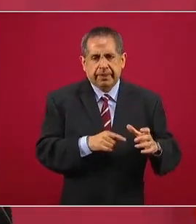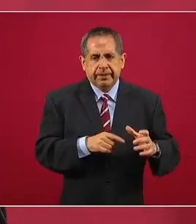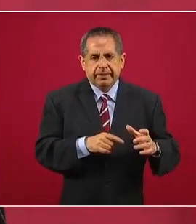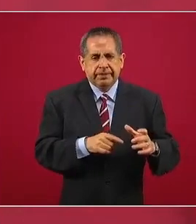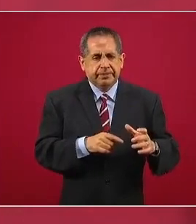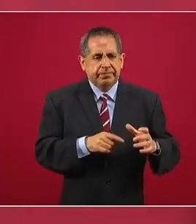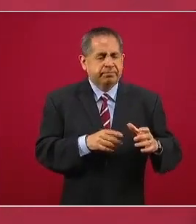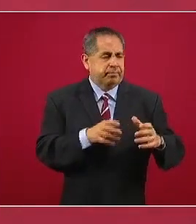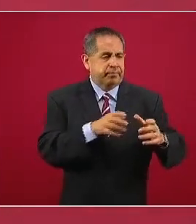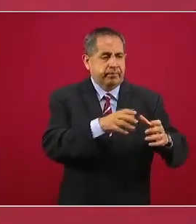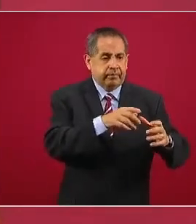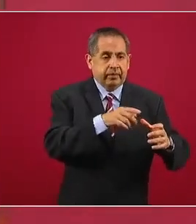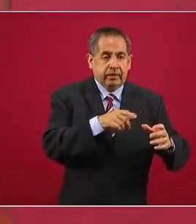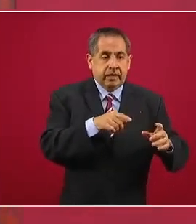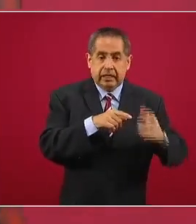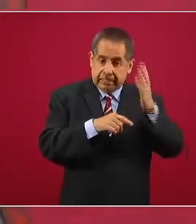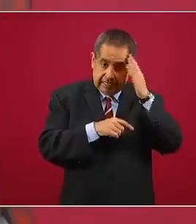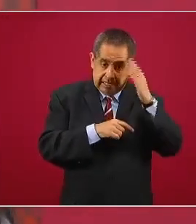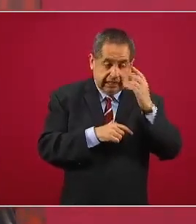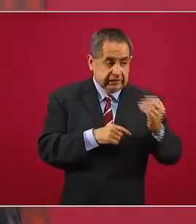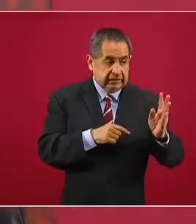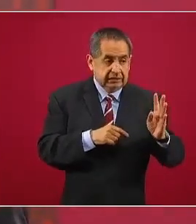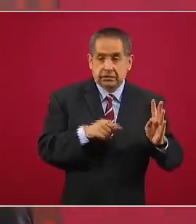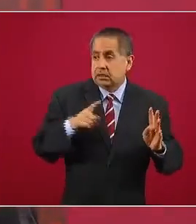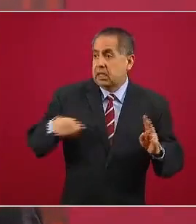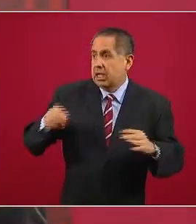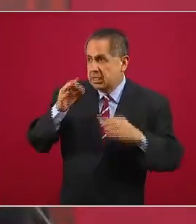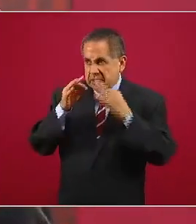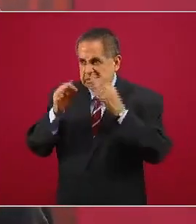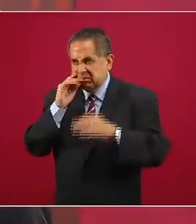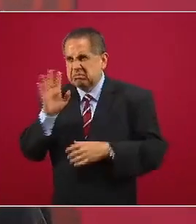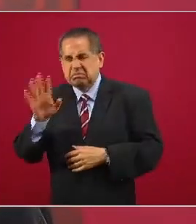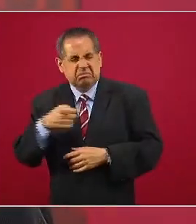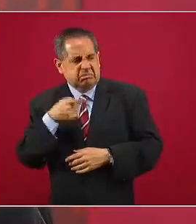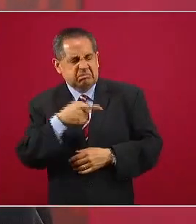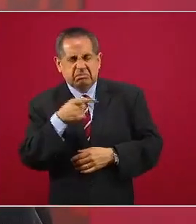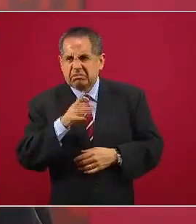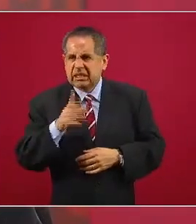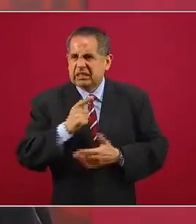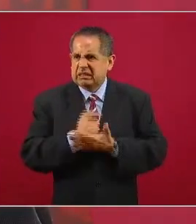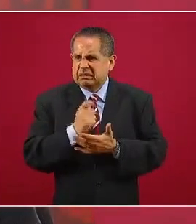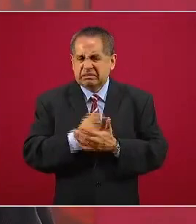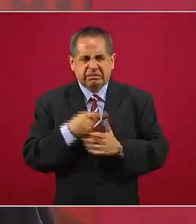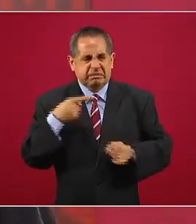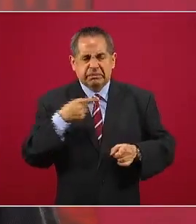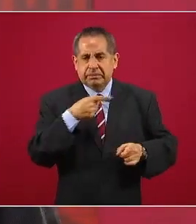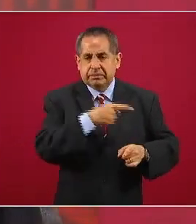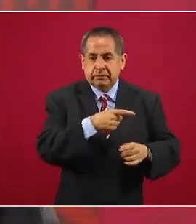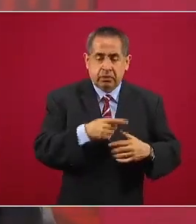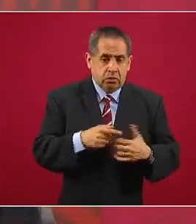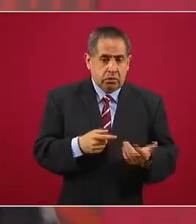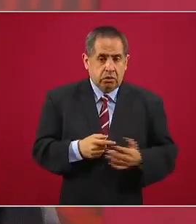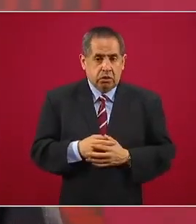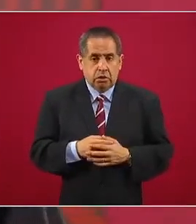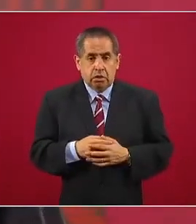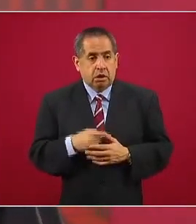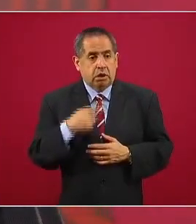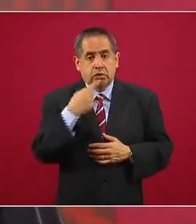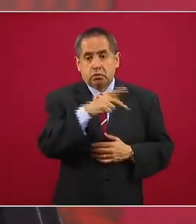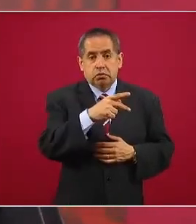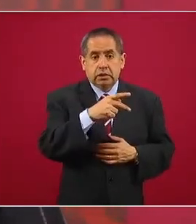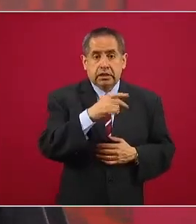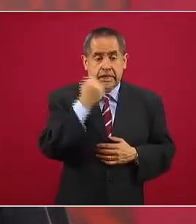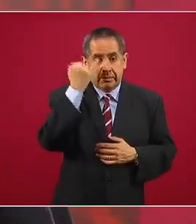liberal, progresista, los pusieron de blanco y les tiraron, o sea, a sus imágenes.